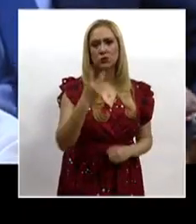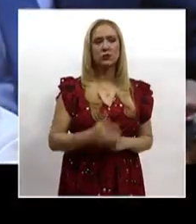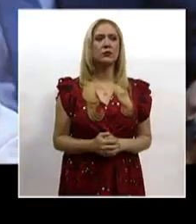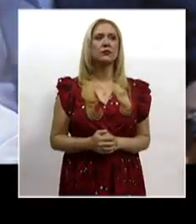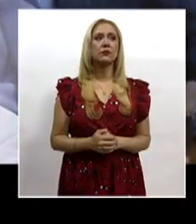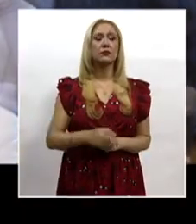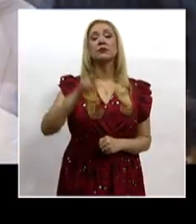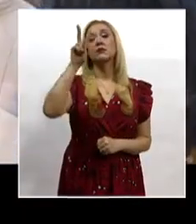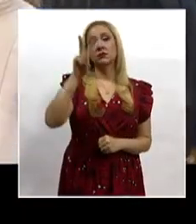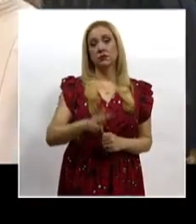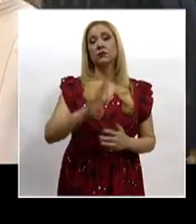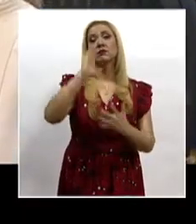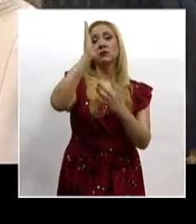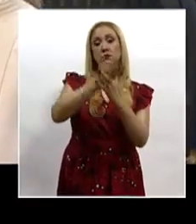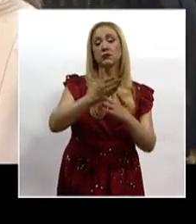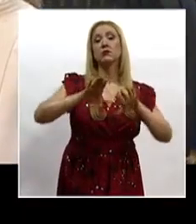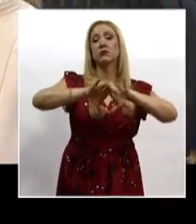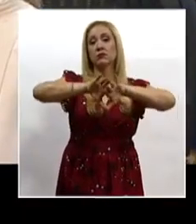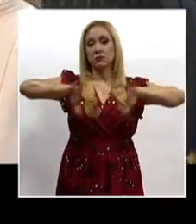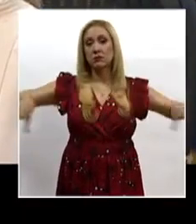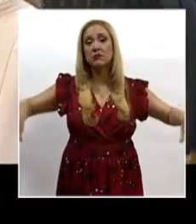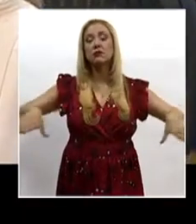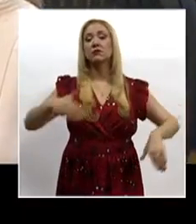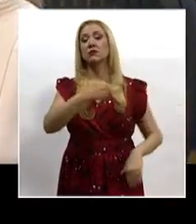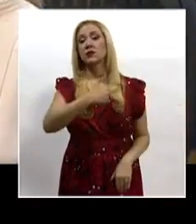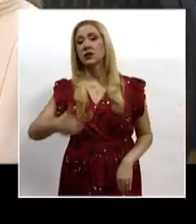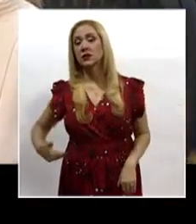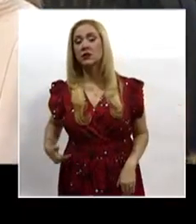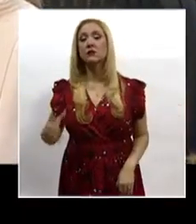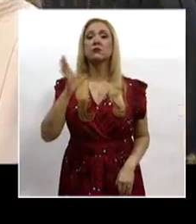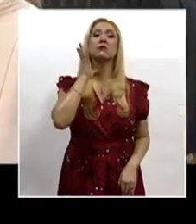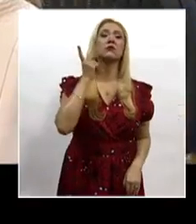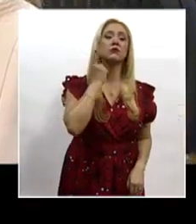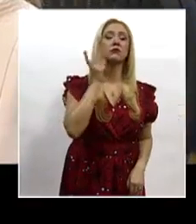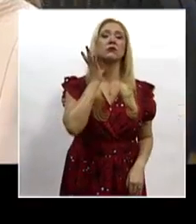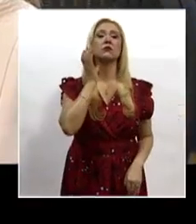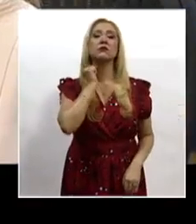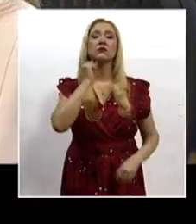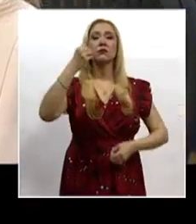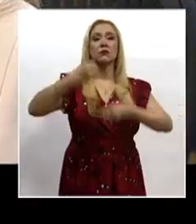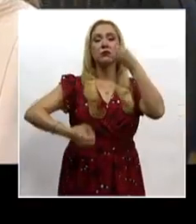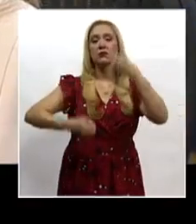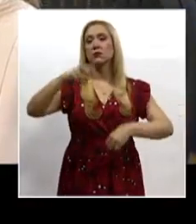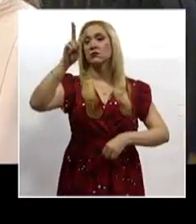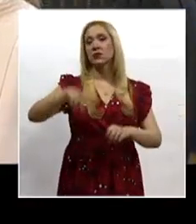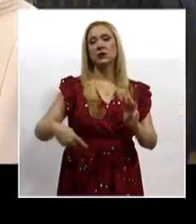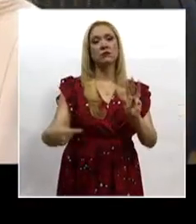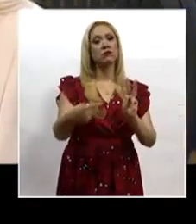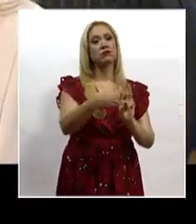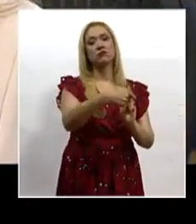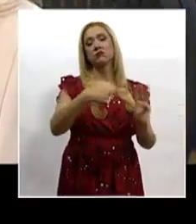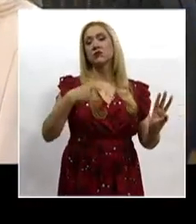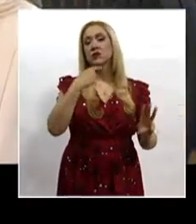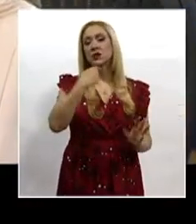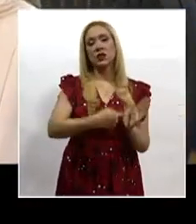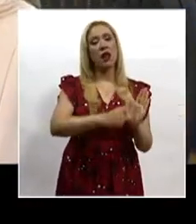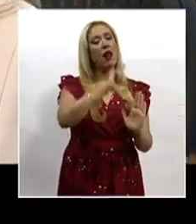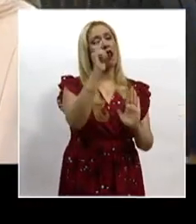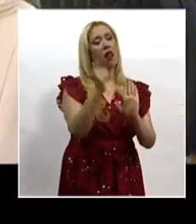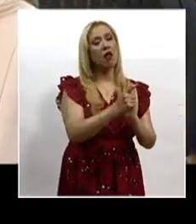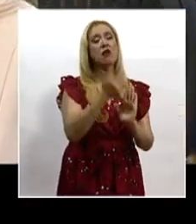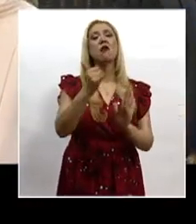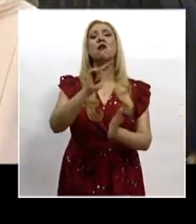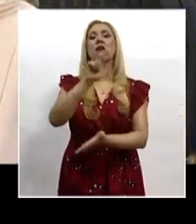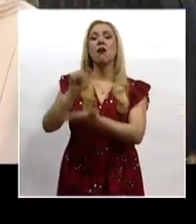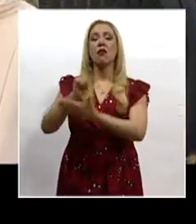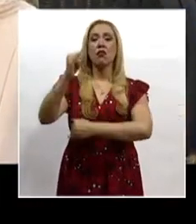que la separación e independencia de los poderes públicos constituye un principio general del derecho y en derecho